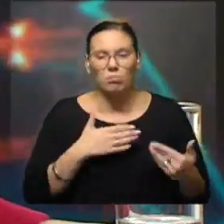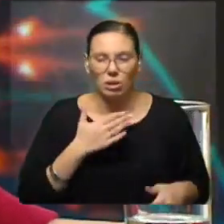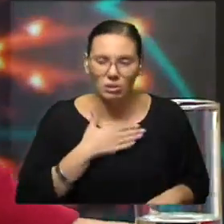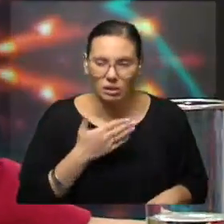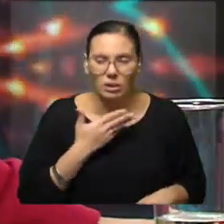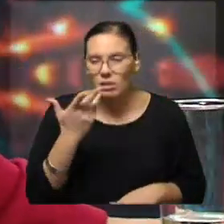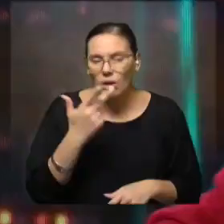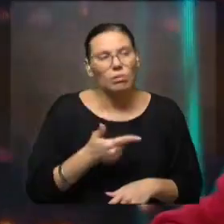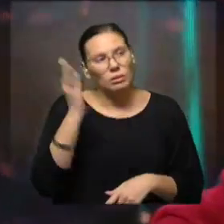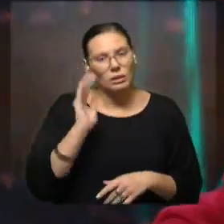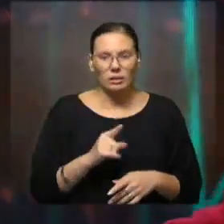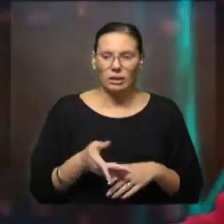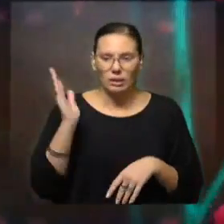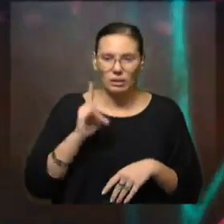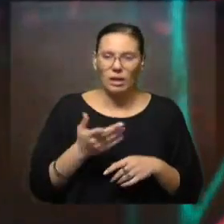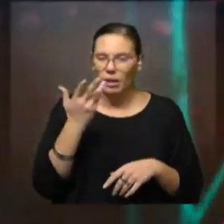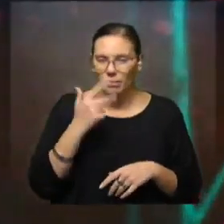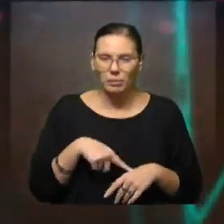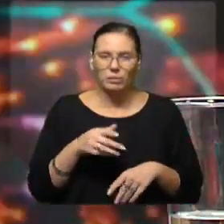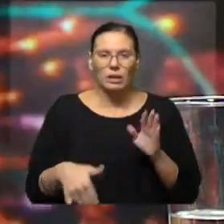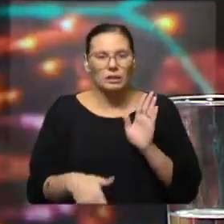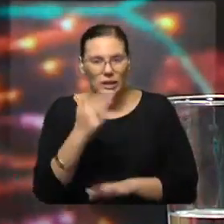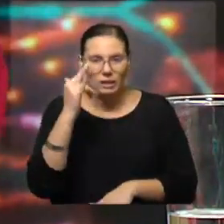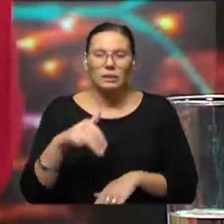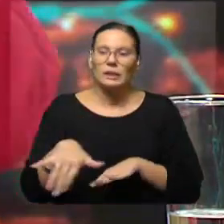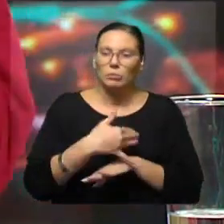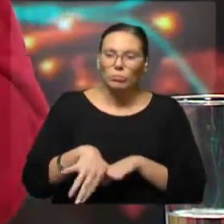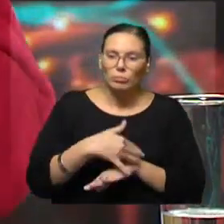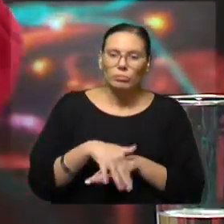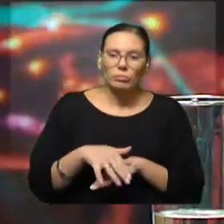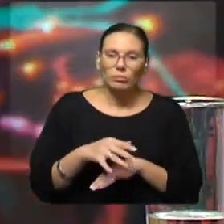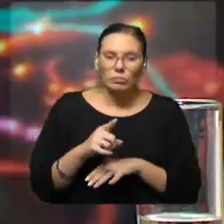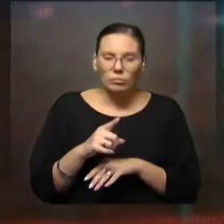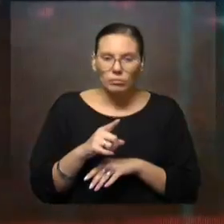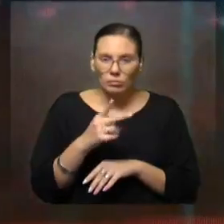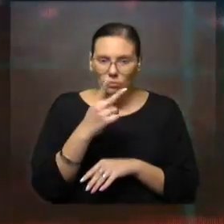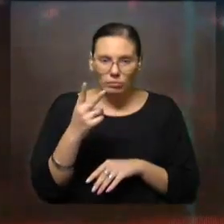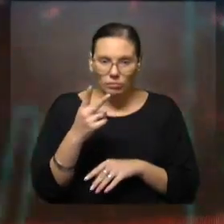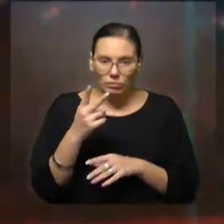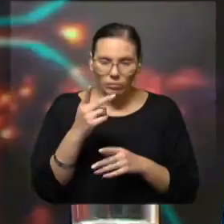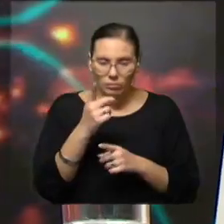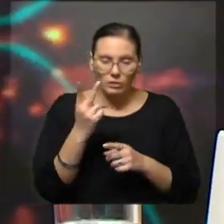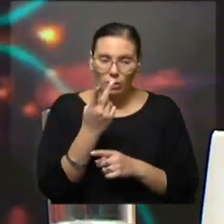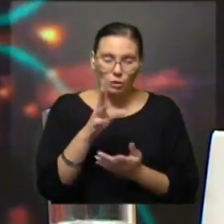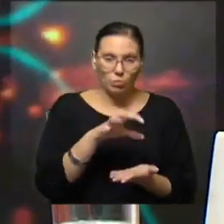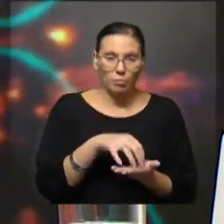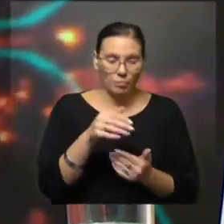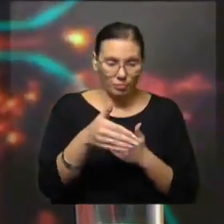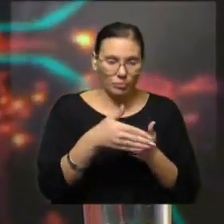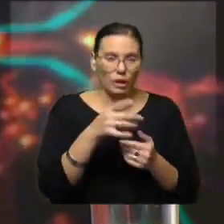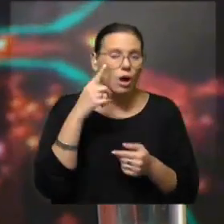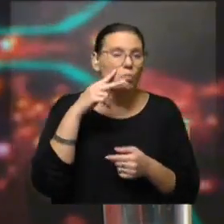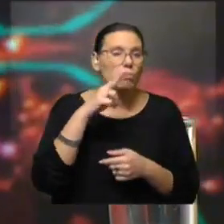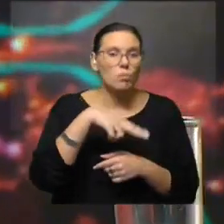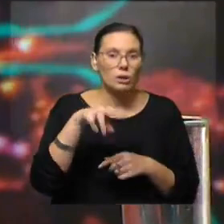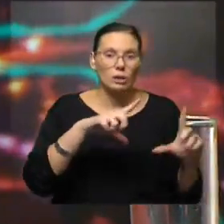ella le gusta la calle. Sí, ¿no? Le gusta un poquito. La calle, la Agus. Perfecto. Y entonces va a estar en un dos rato, móviles, ¿no? va a tener dos móviles. En un rato va a estar en la muestra